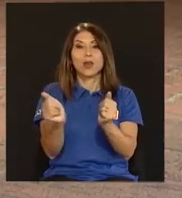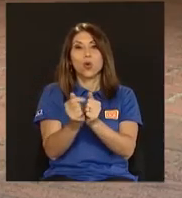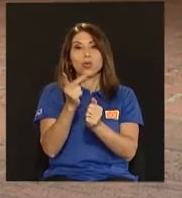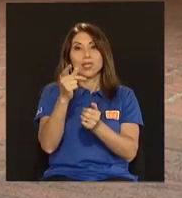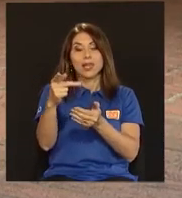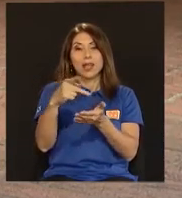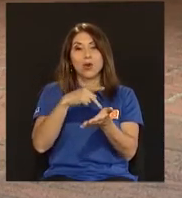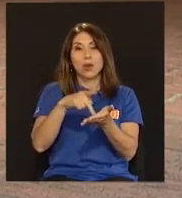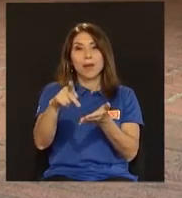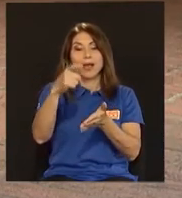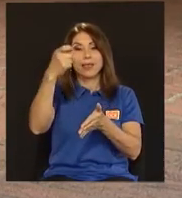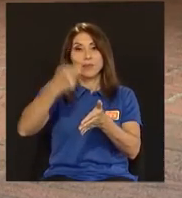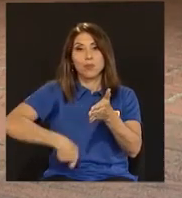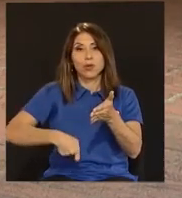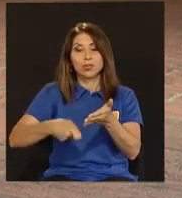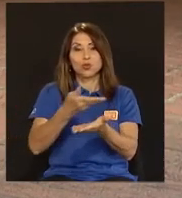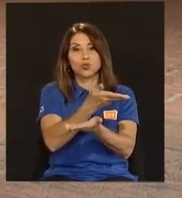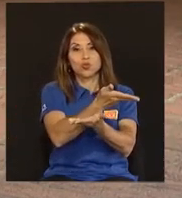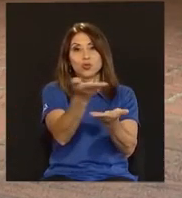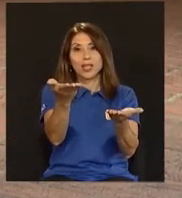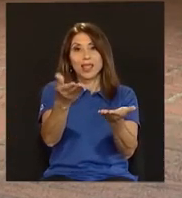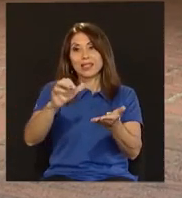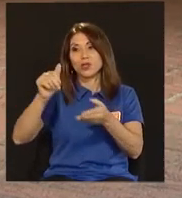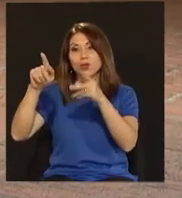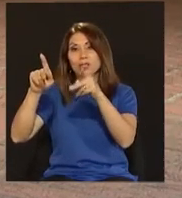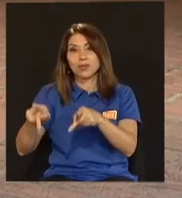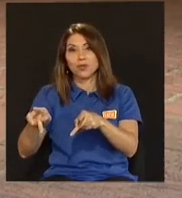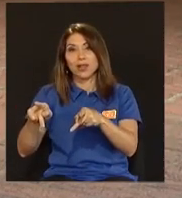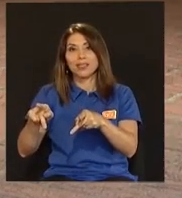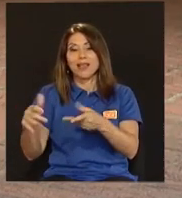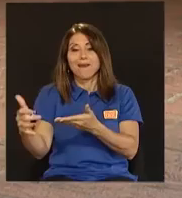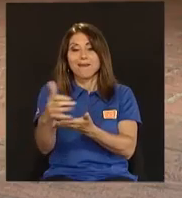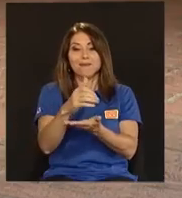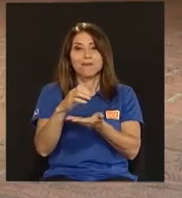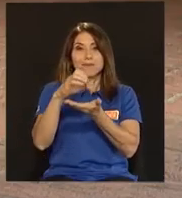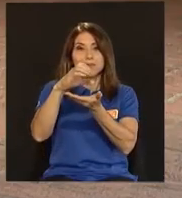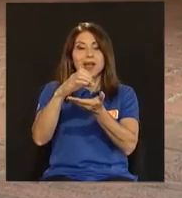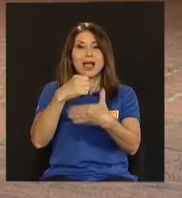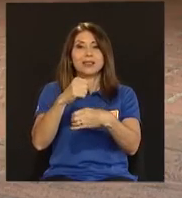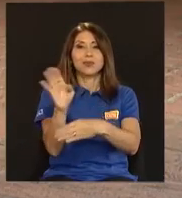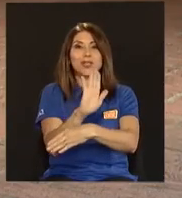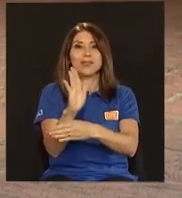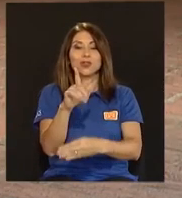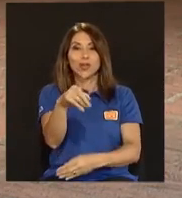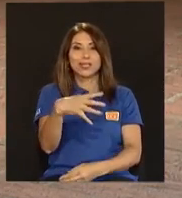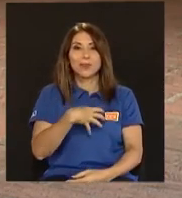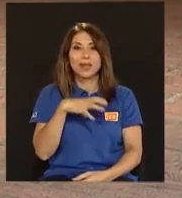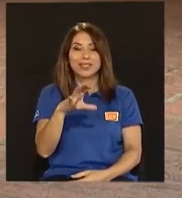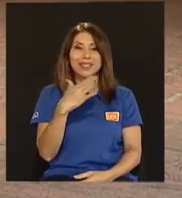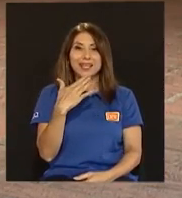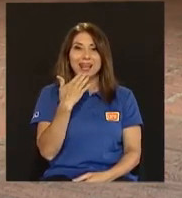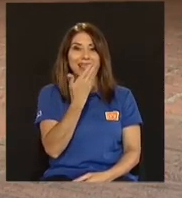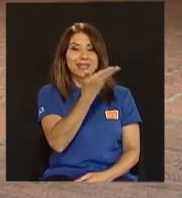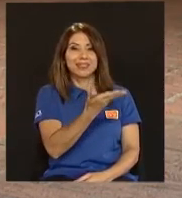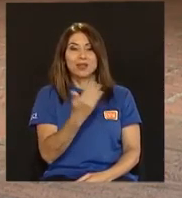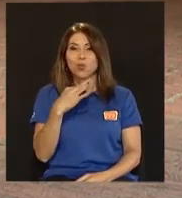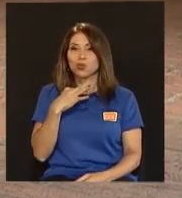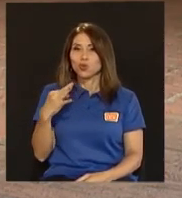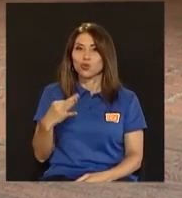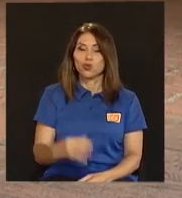impuestos que ustedes y otros tributan, hacemos la televisión que ustedes se merecen. Gracias, Daniel. Mucho gusto.